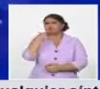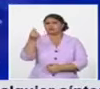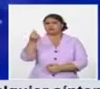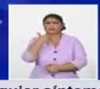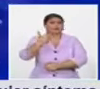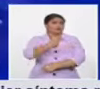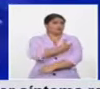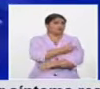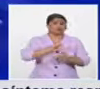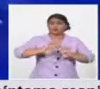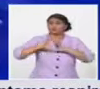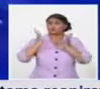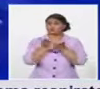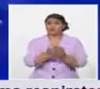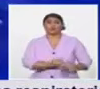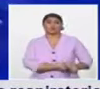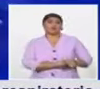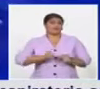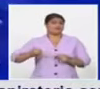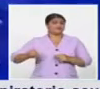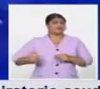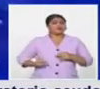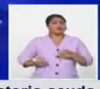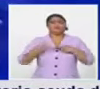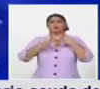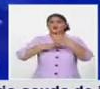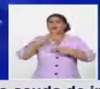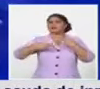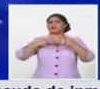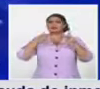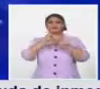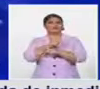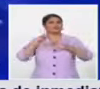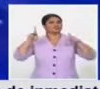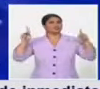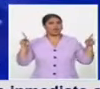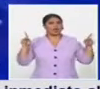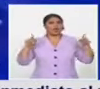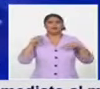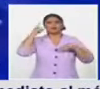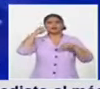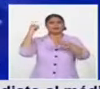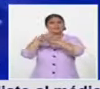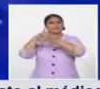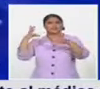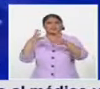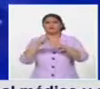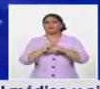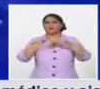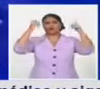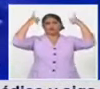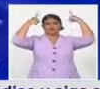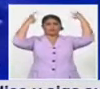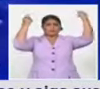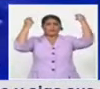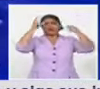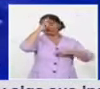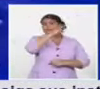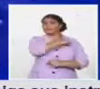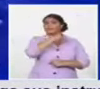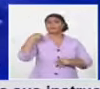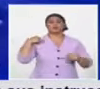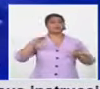el esfuerzo que hacen los profesionales, los técnicos, los científicos con los medicamentos, Y el